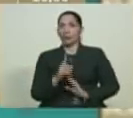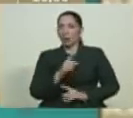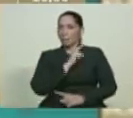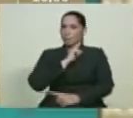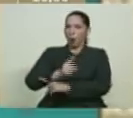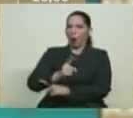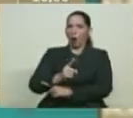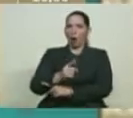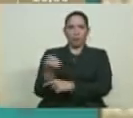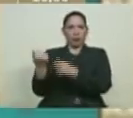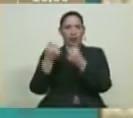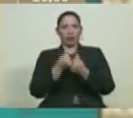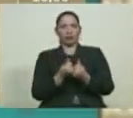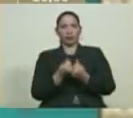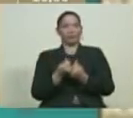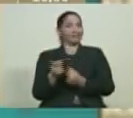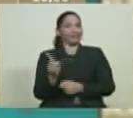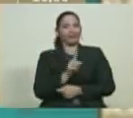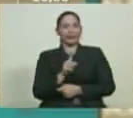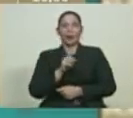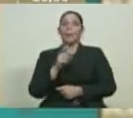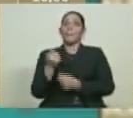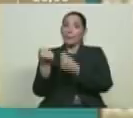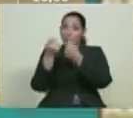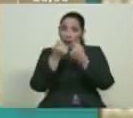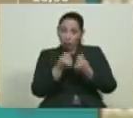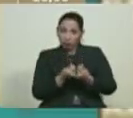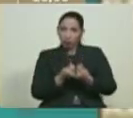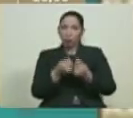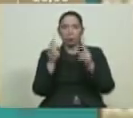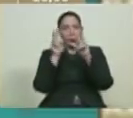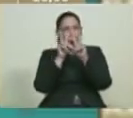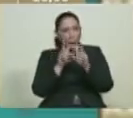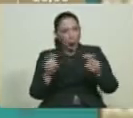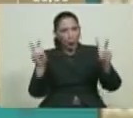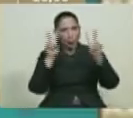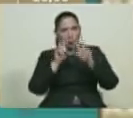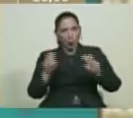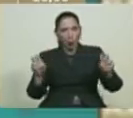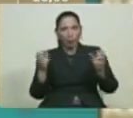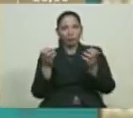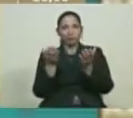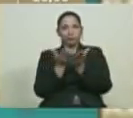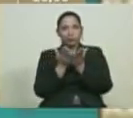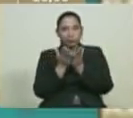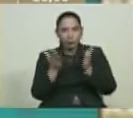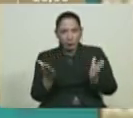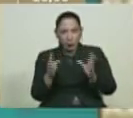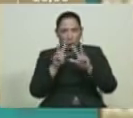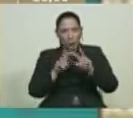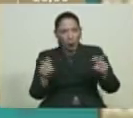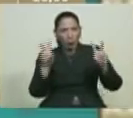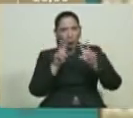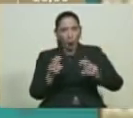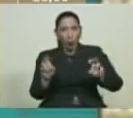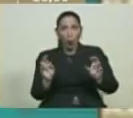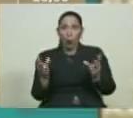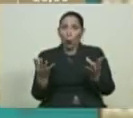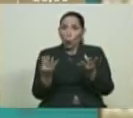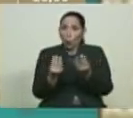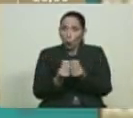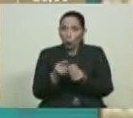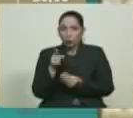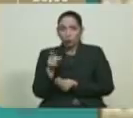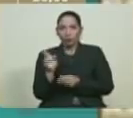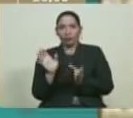traídos al garete, son precios producto del estudio junto con estos factores de la